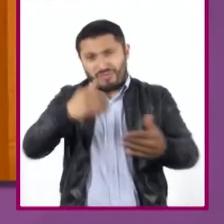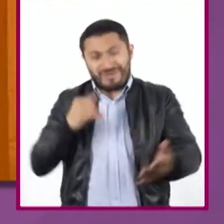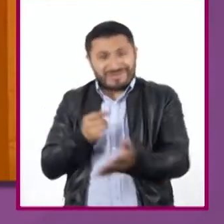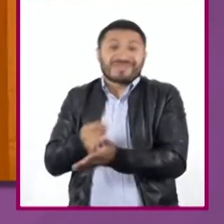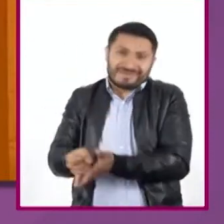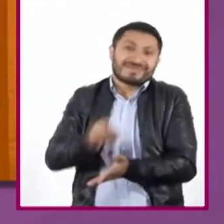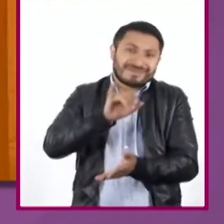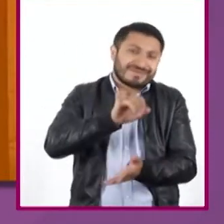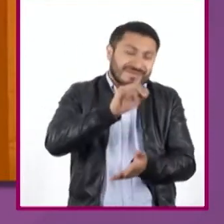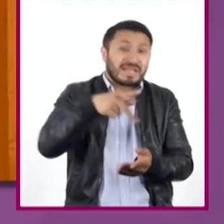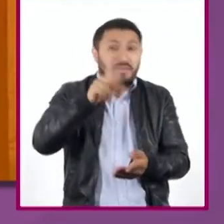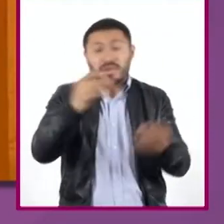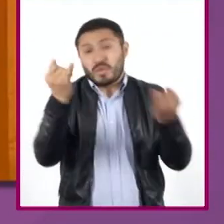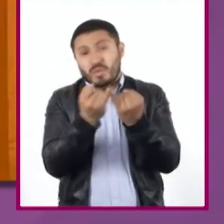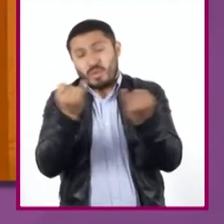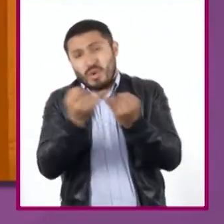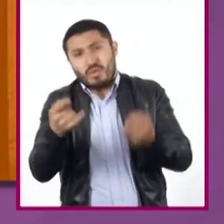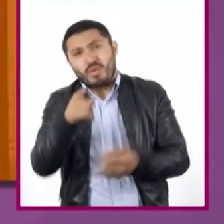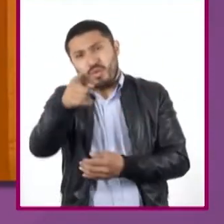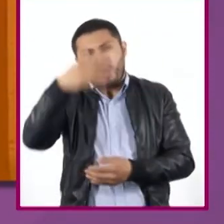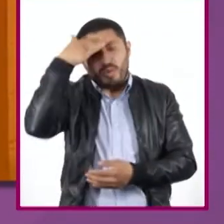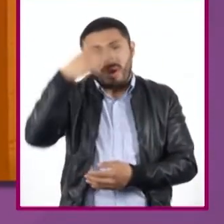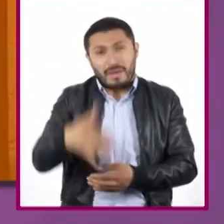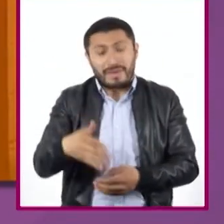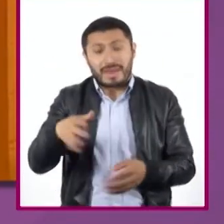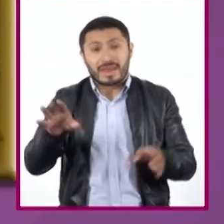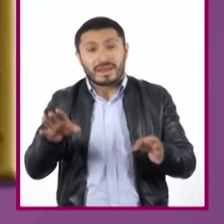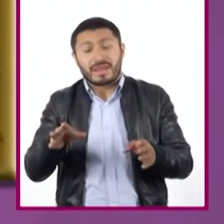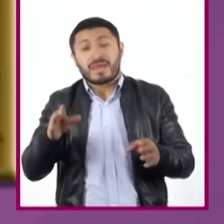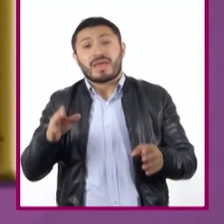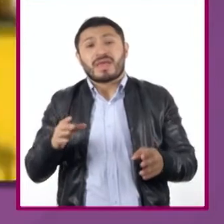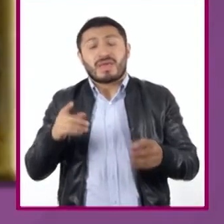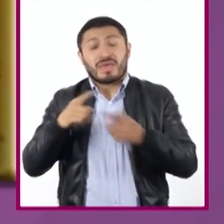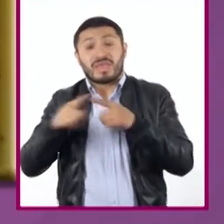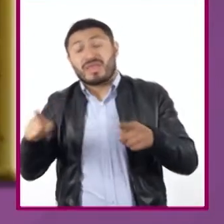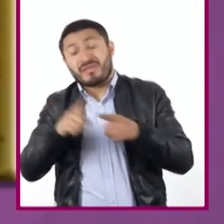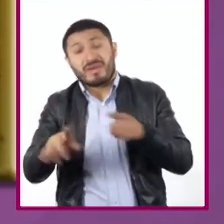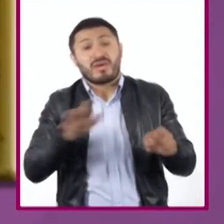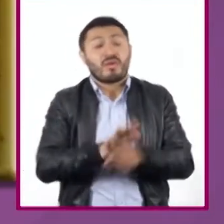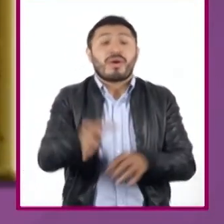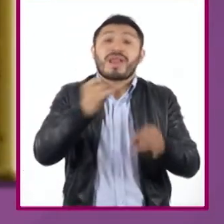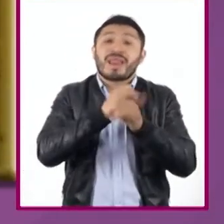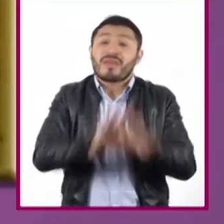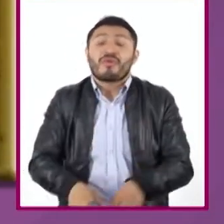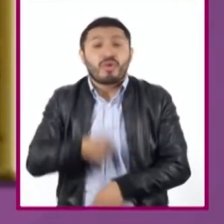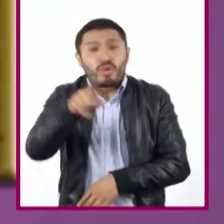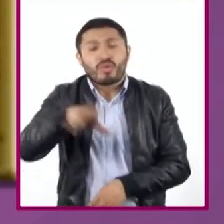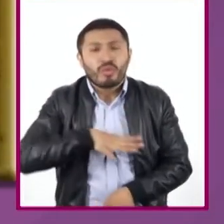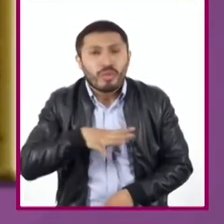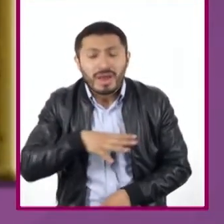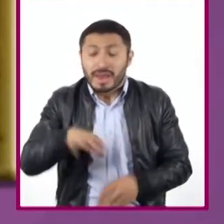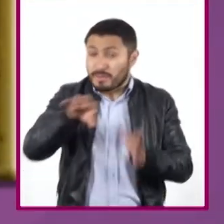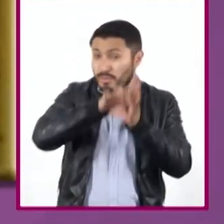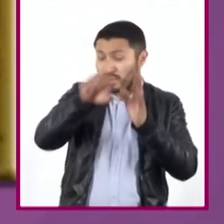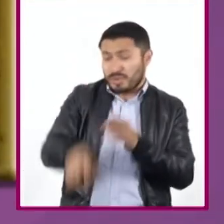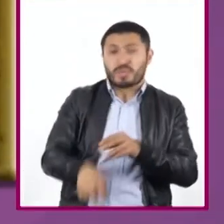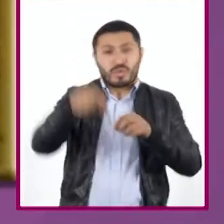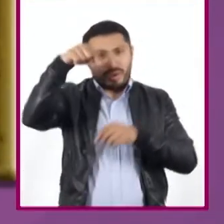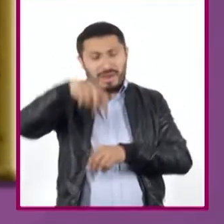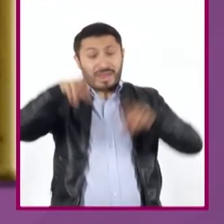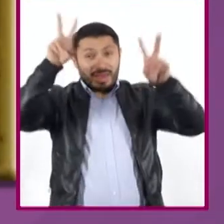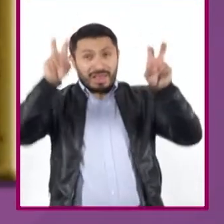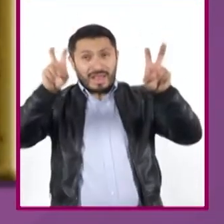decisión, pero también hay que saber discriminar el tipo de información que uno tiene. Por ejemplo, ustedes ven temas muy importantes